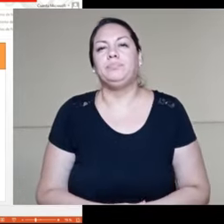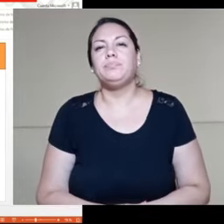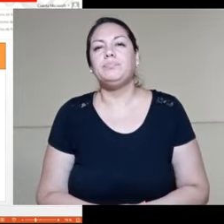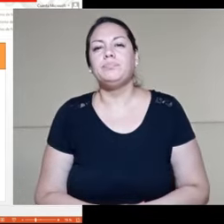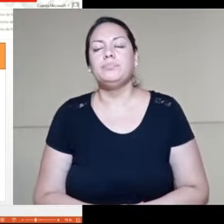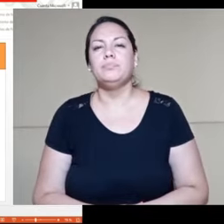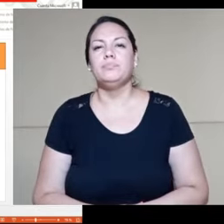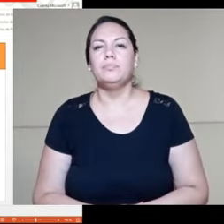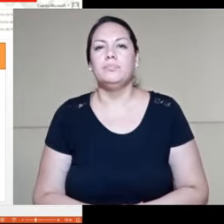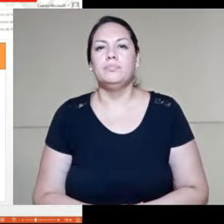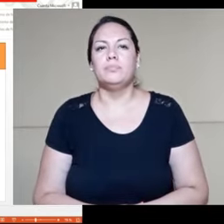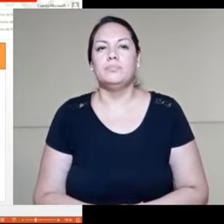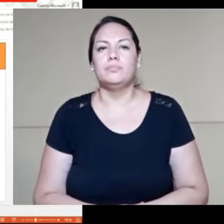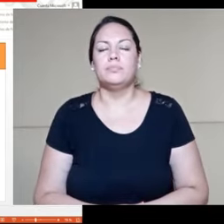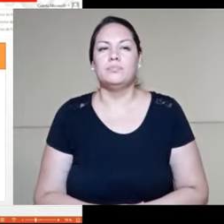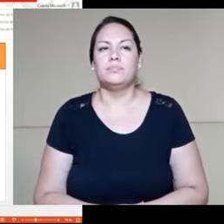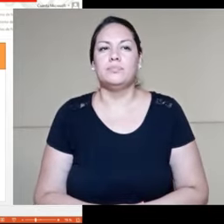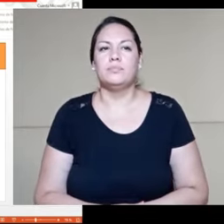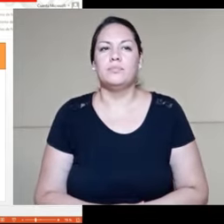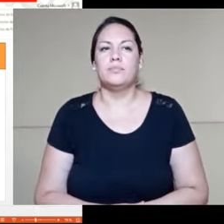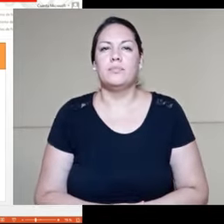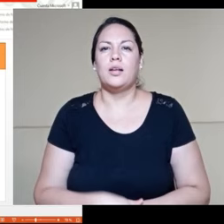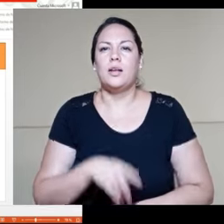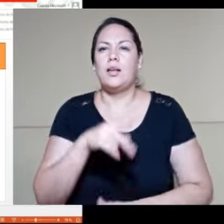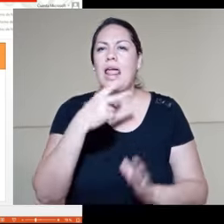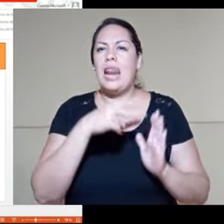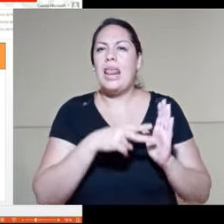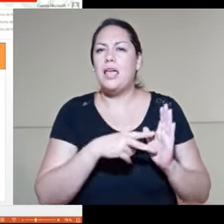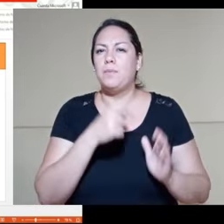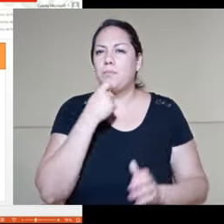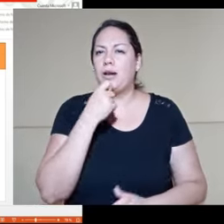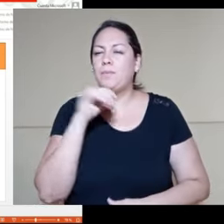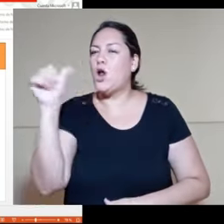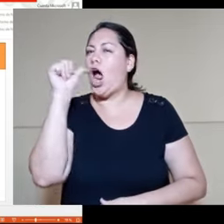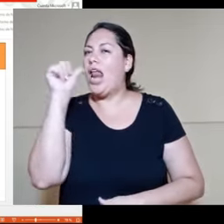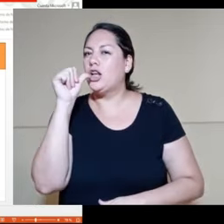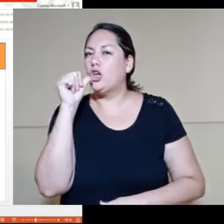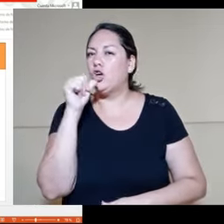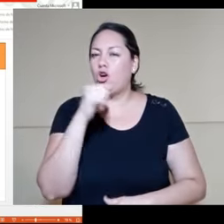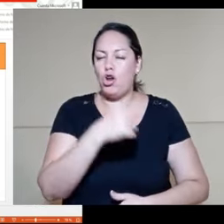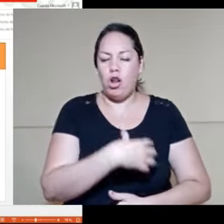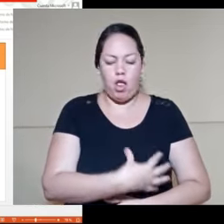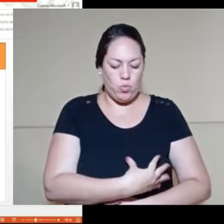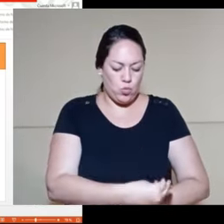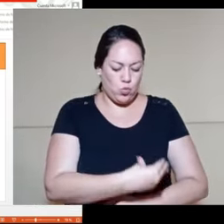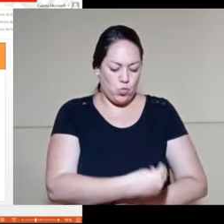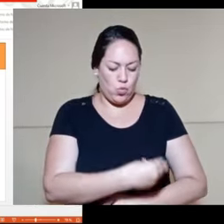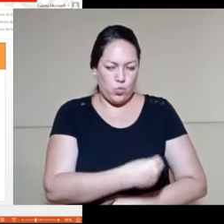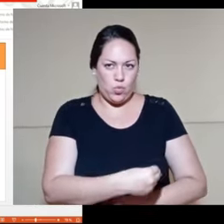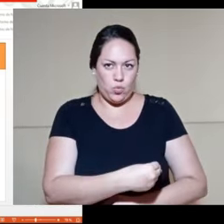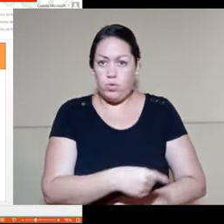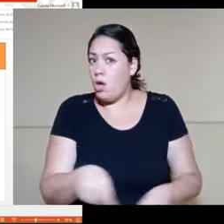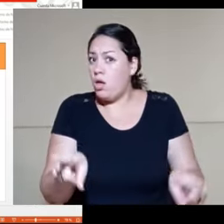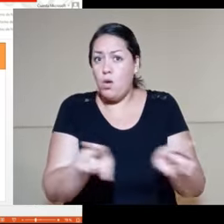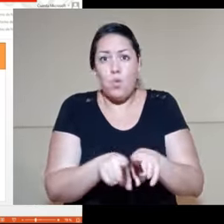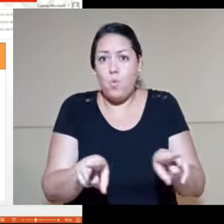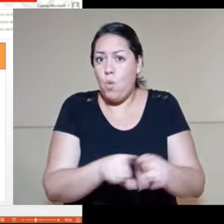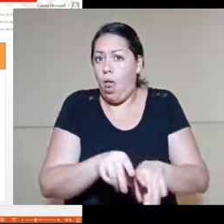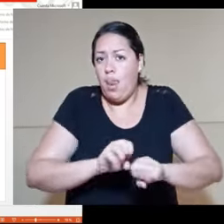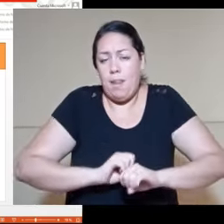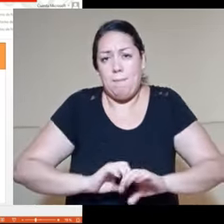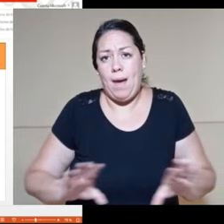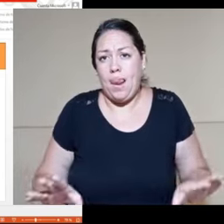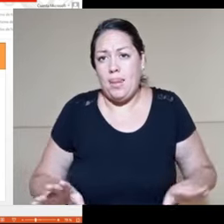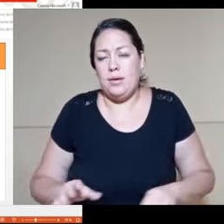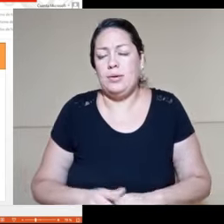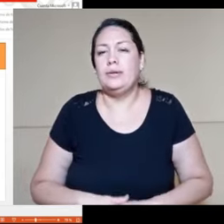de esta persona. Que dice acá, y si da de mamar, profe, mientras toma alcohol o consume drogas, lo